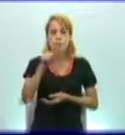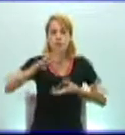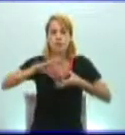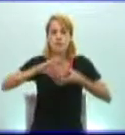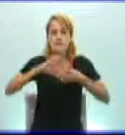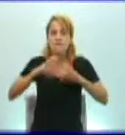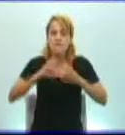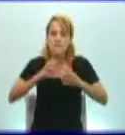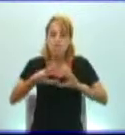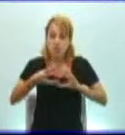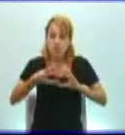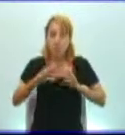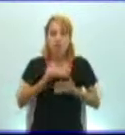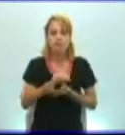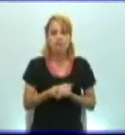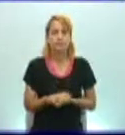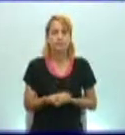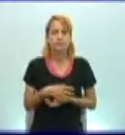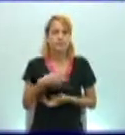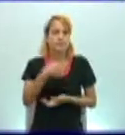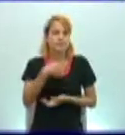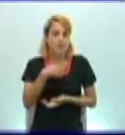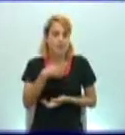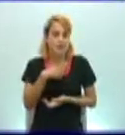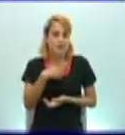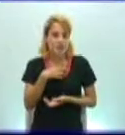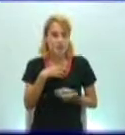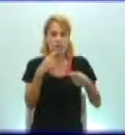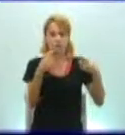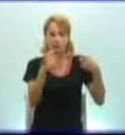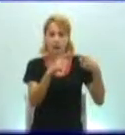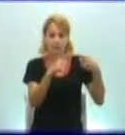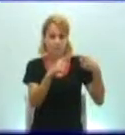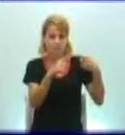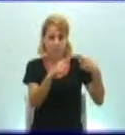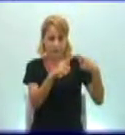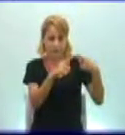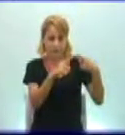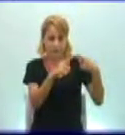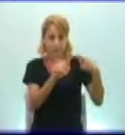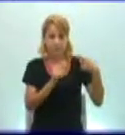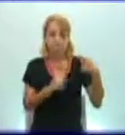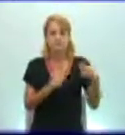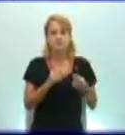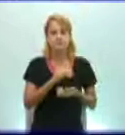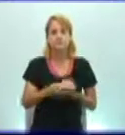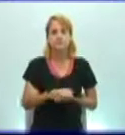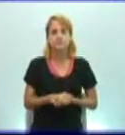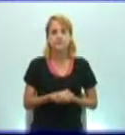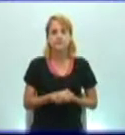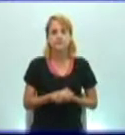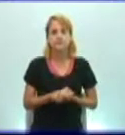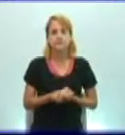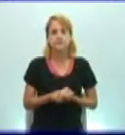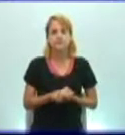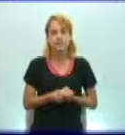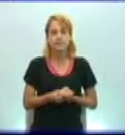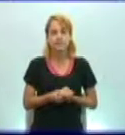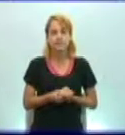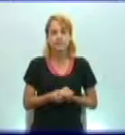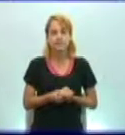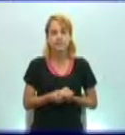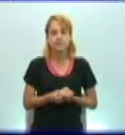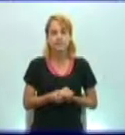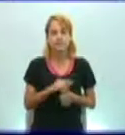forma. Y tenemos a las raíces pivotantes, axonomorfas o típicas porque